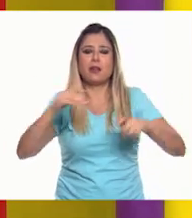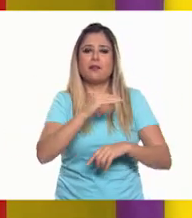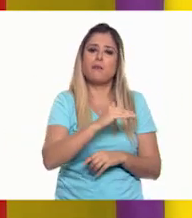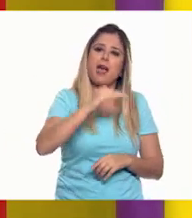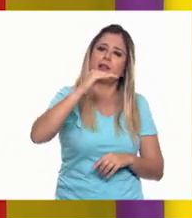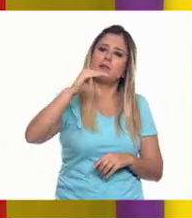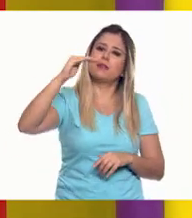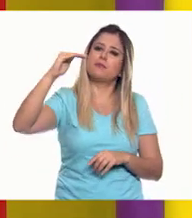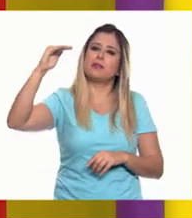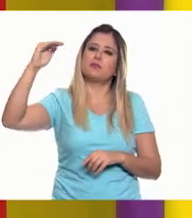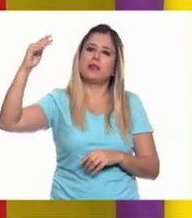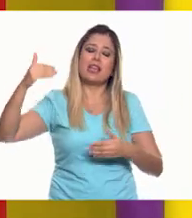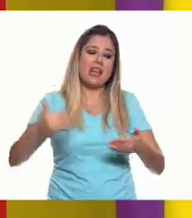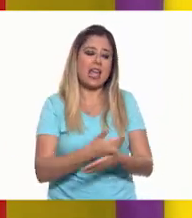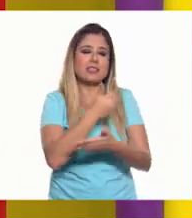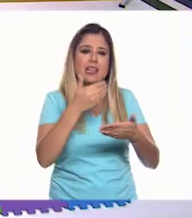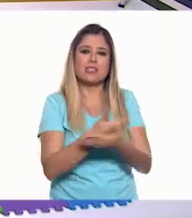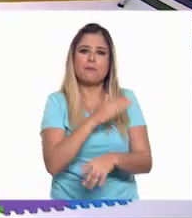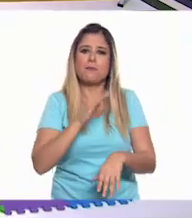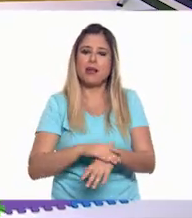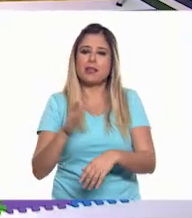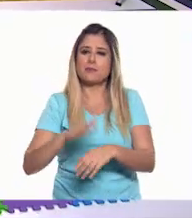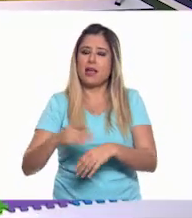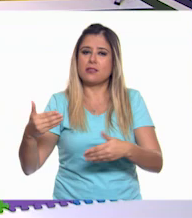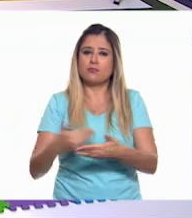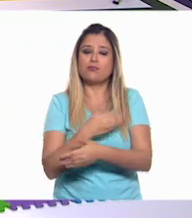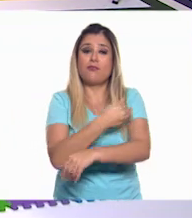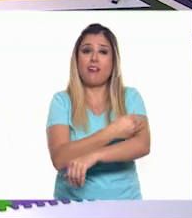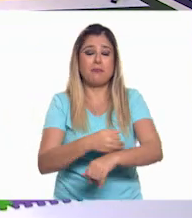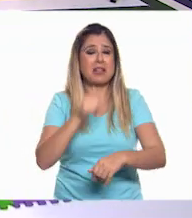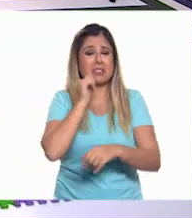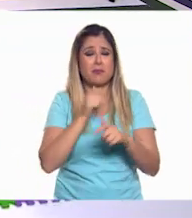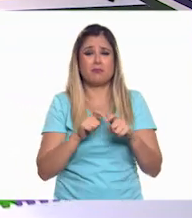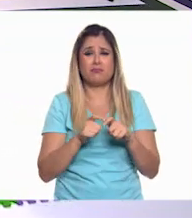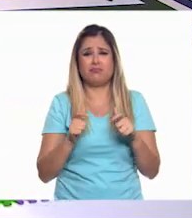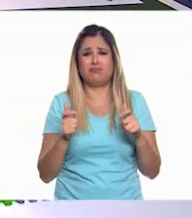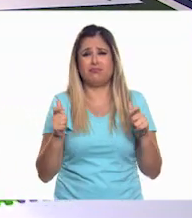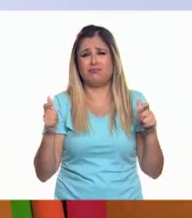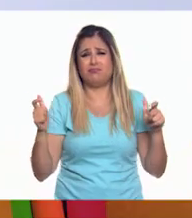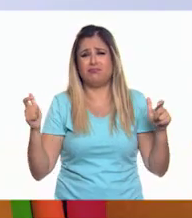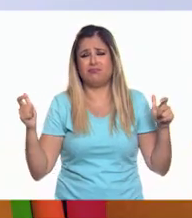van naciendo nuevos integrantes. Sí, las familias van creciendo, pero también